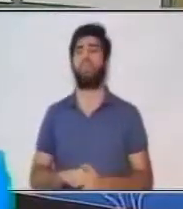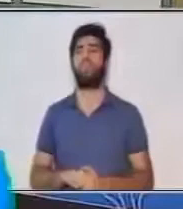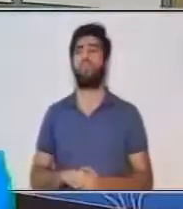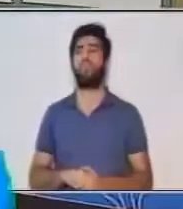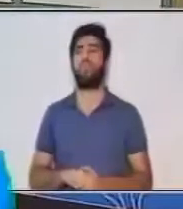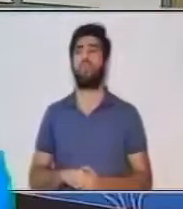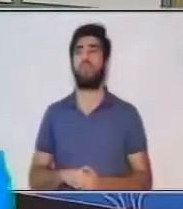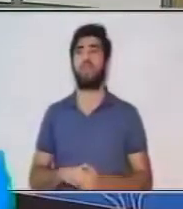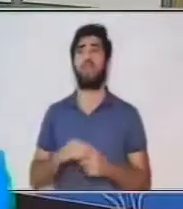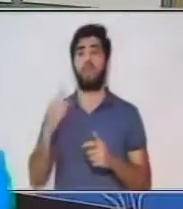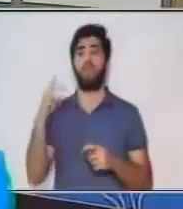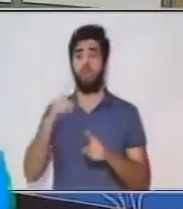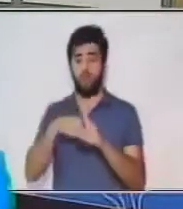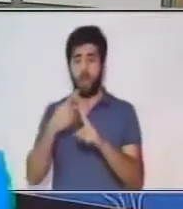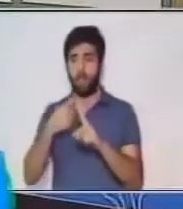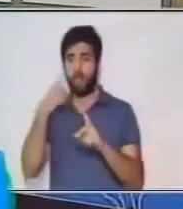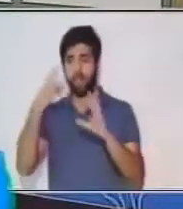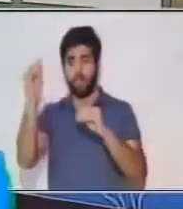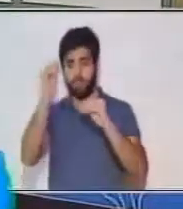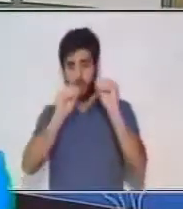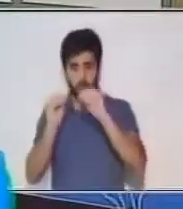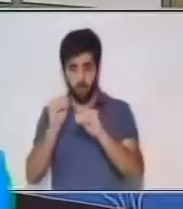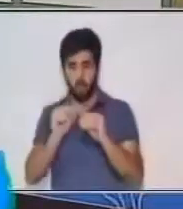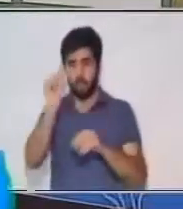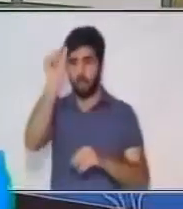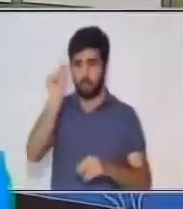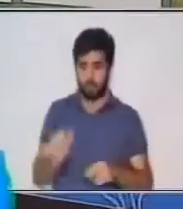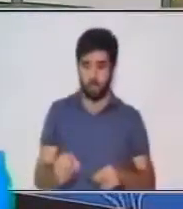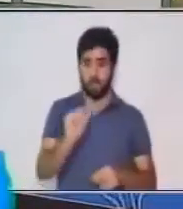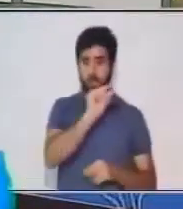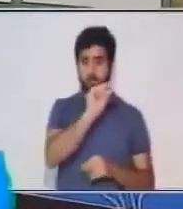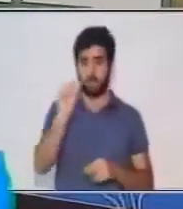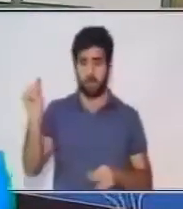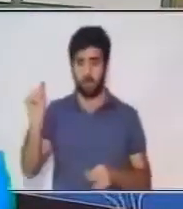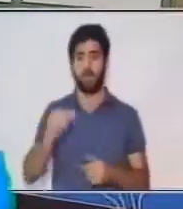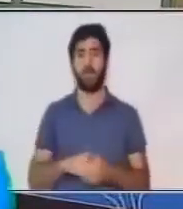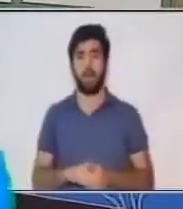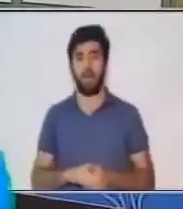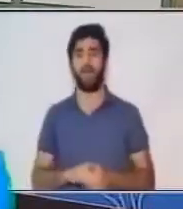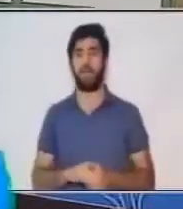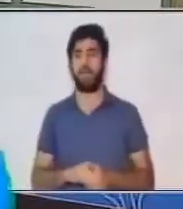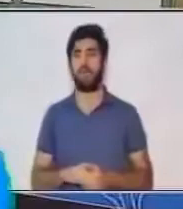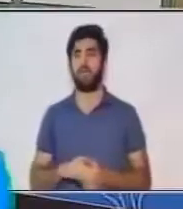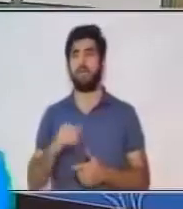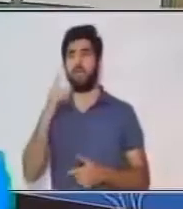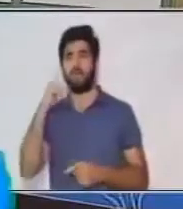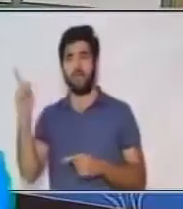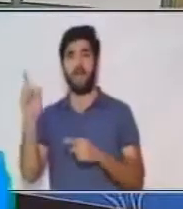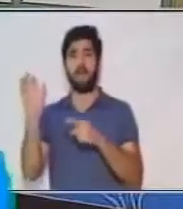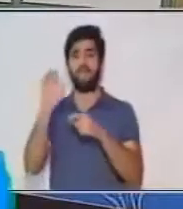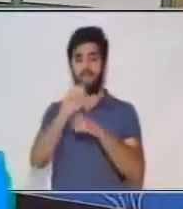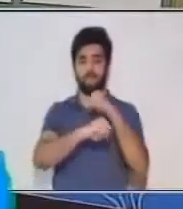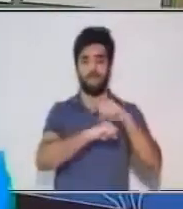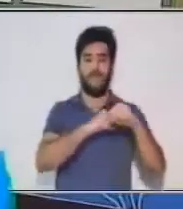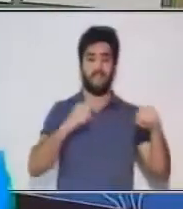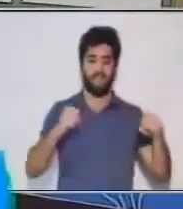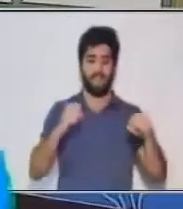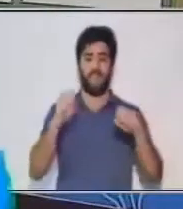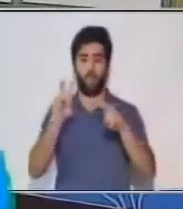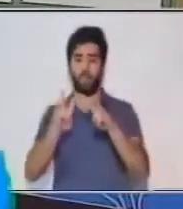negativos en nuestro plano cartesiano, como tenemos la función al